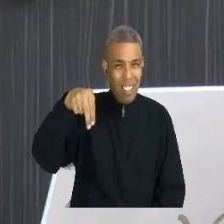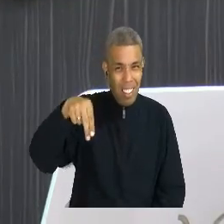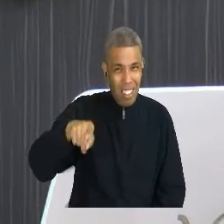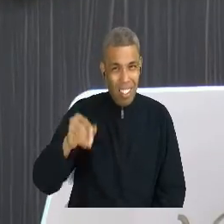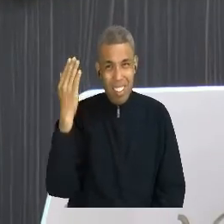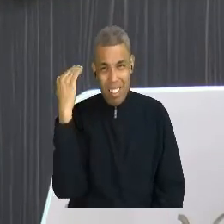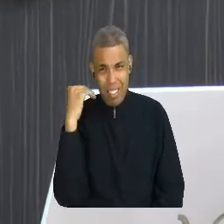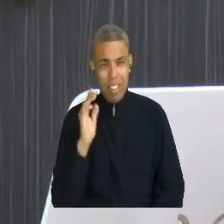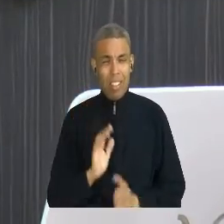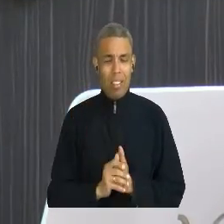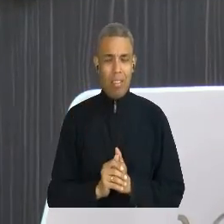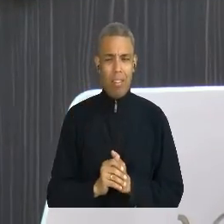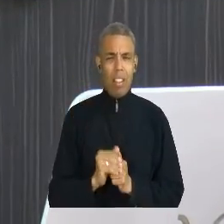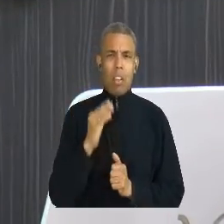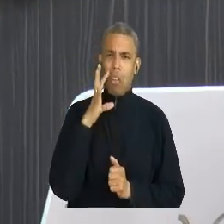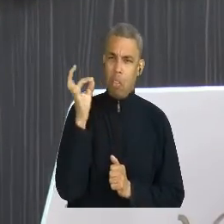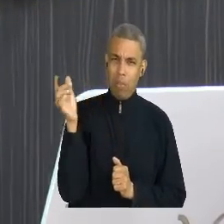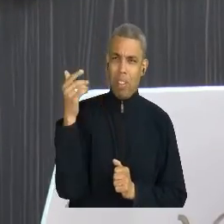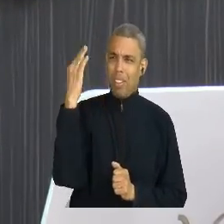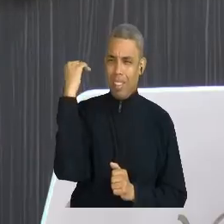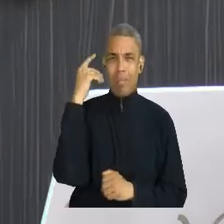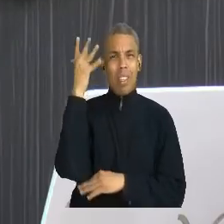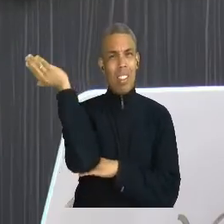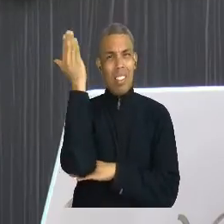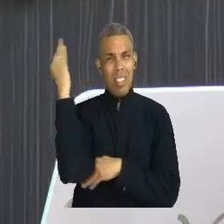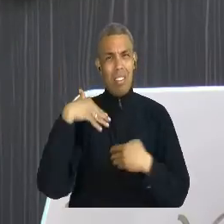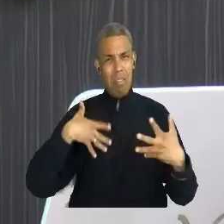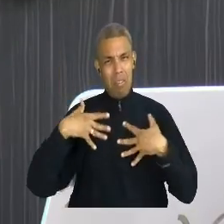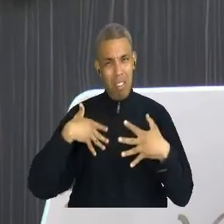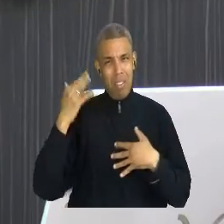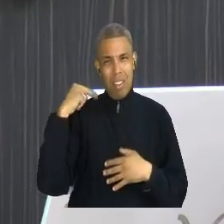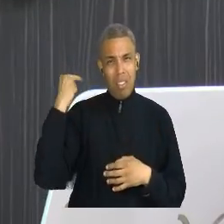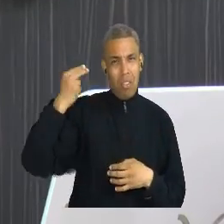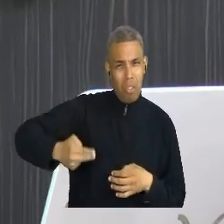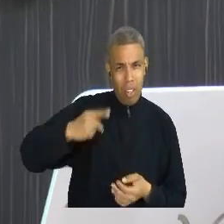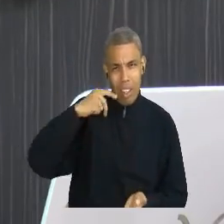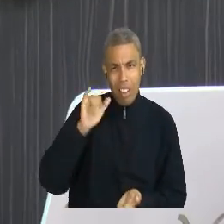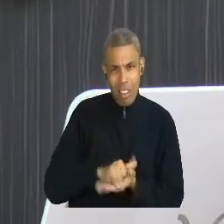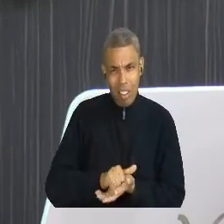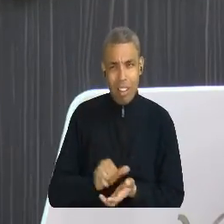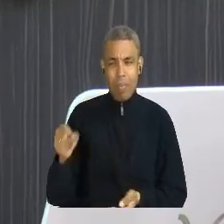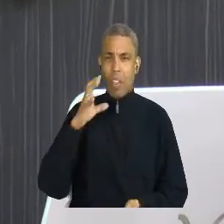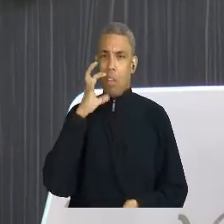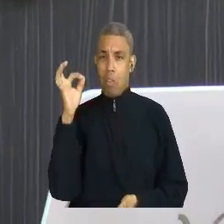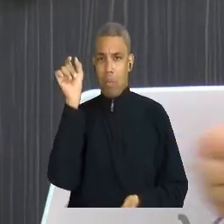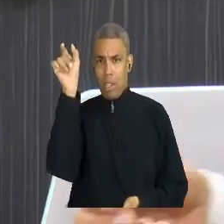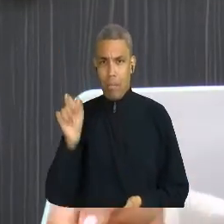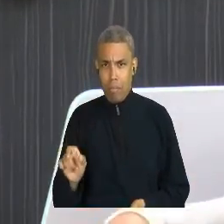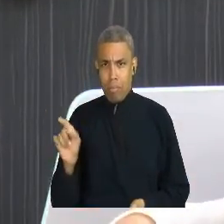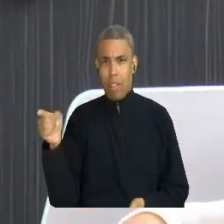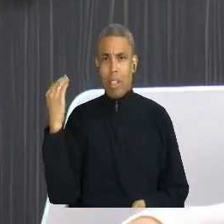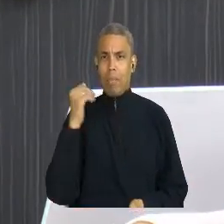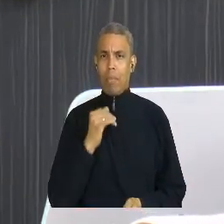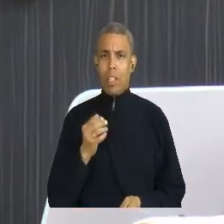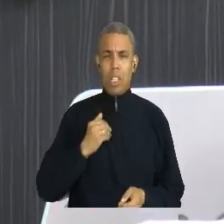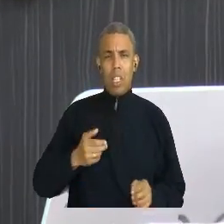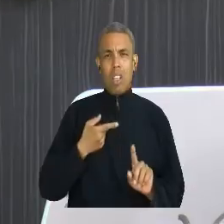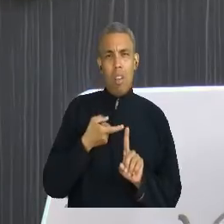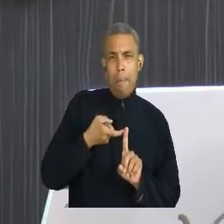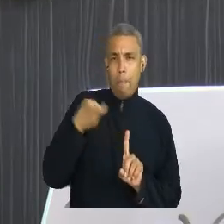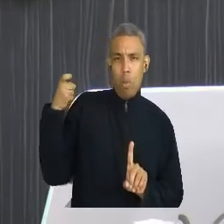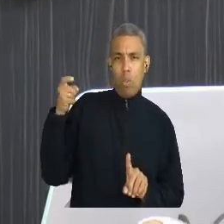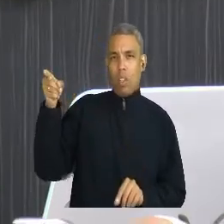Patch Adams y de todo lo que logra en las clínicas de los Estados Unidos. Estamos hablando de un médico activista social que logra cosas